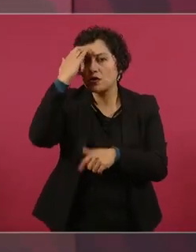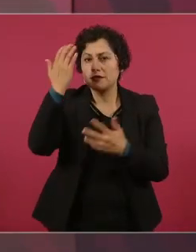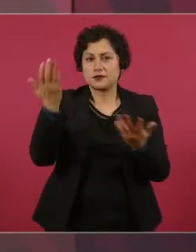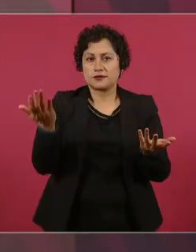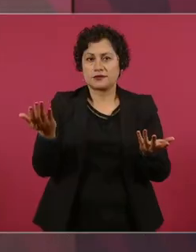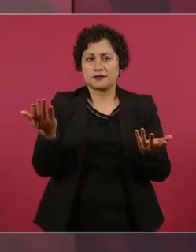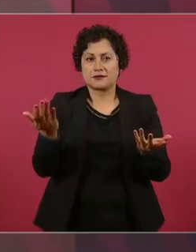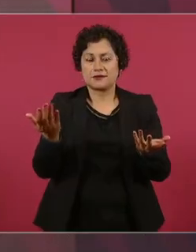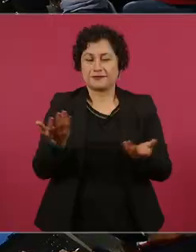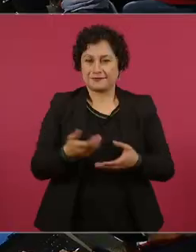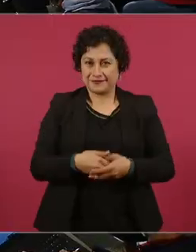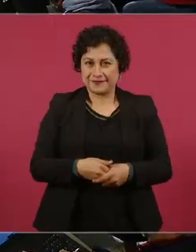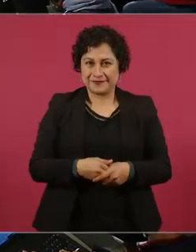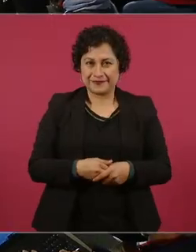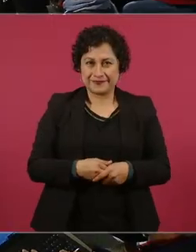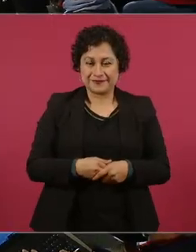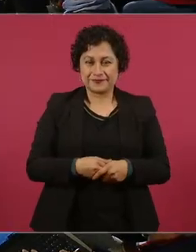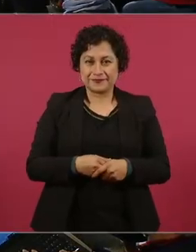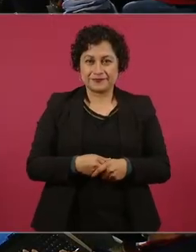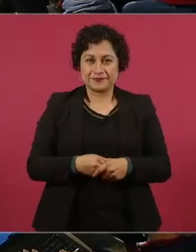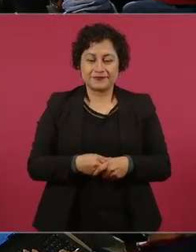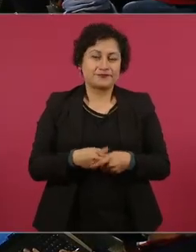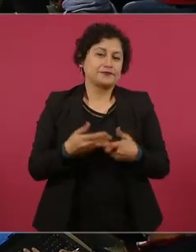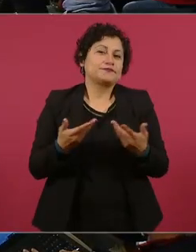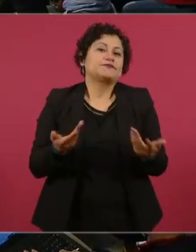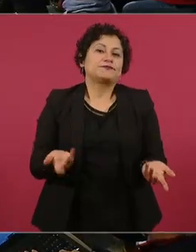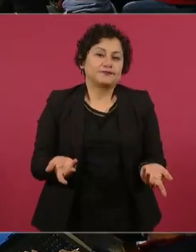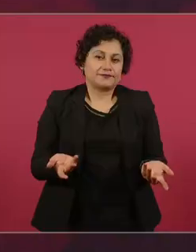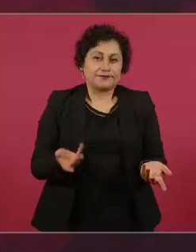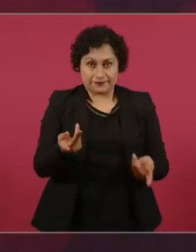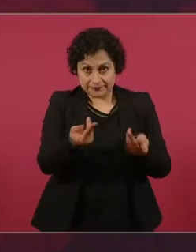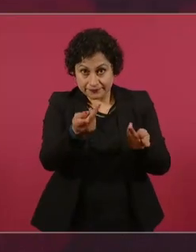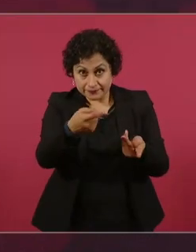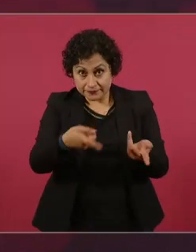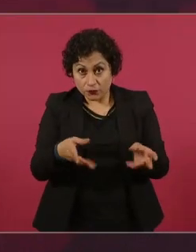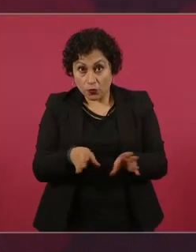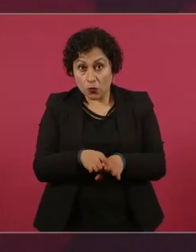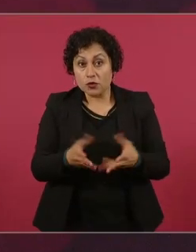Entonces, ¿cómo le hacemos ante eso?